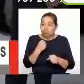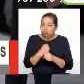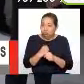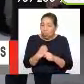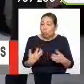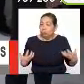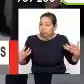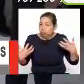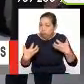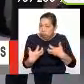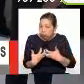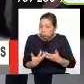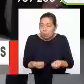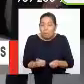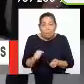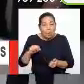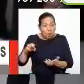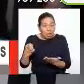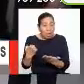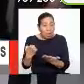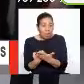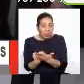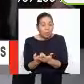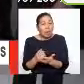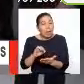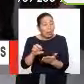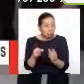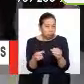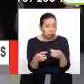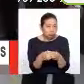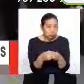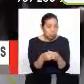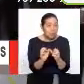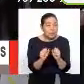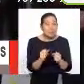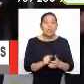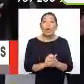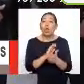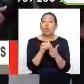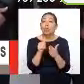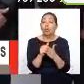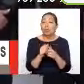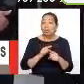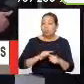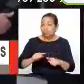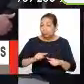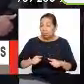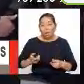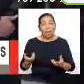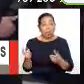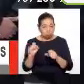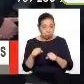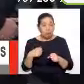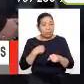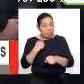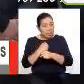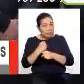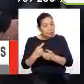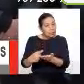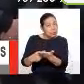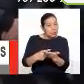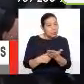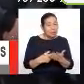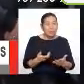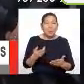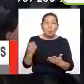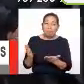forma conjunta tanto el Poder Legislativo, Ejecutivo y, por supuesto, todas las autoridades en general. El tema de la violencia